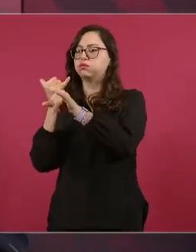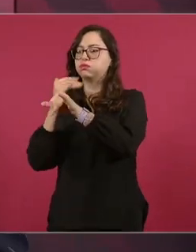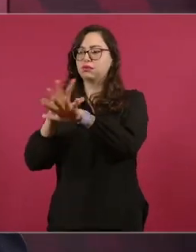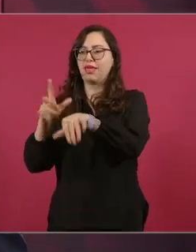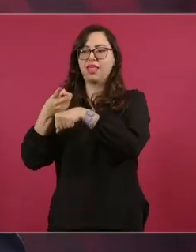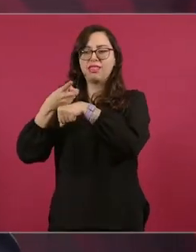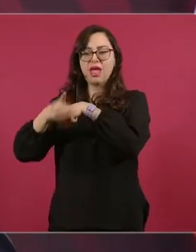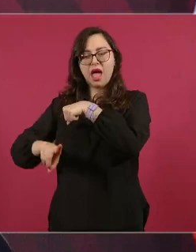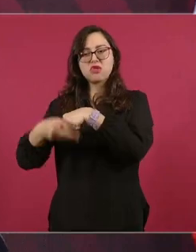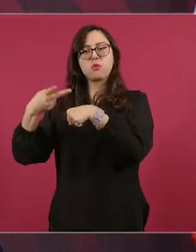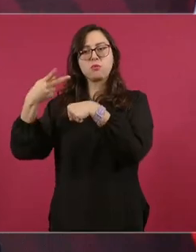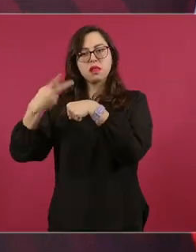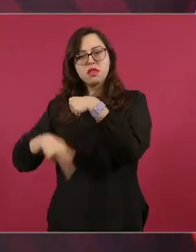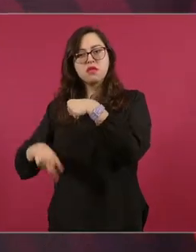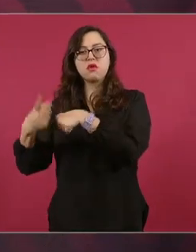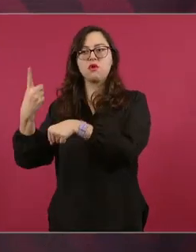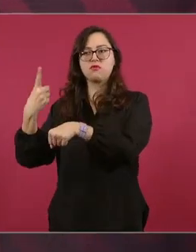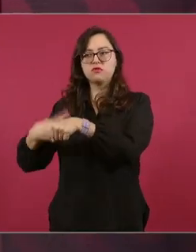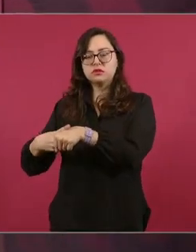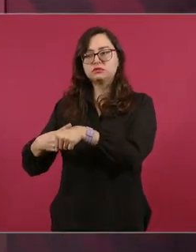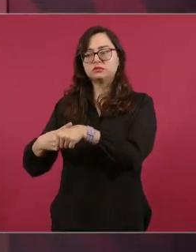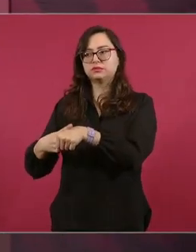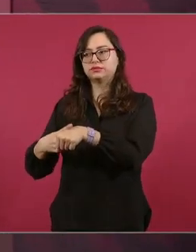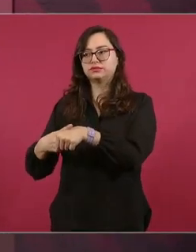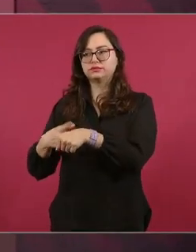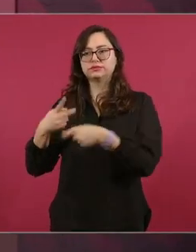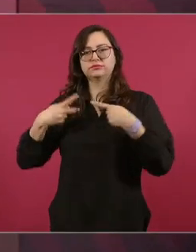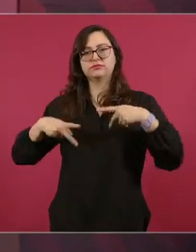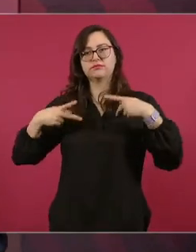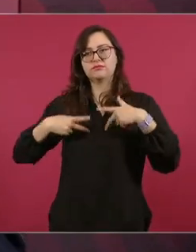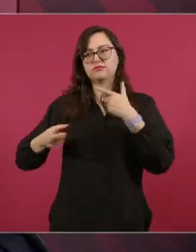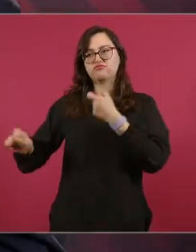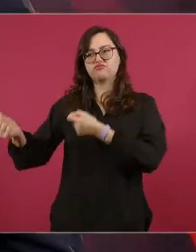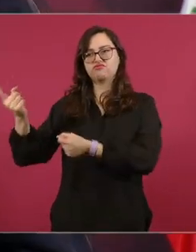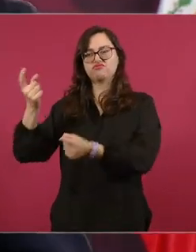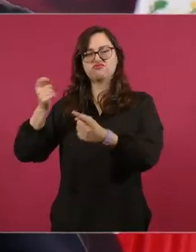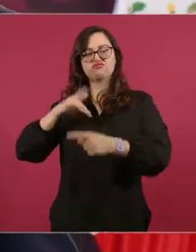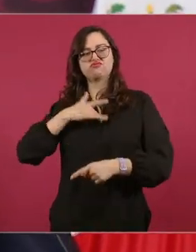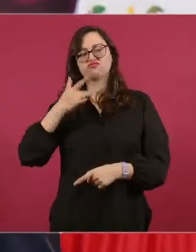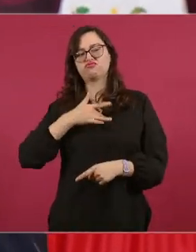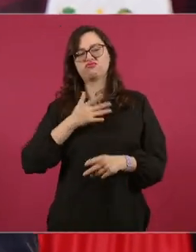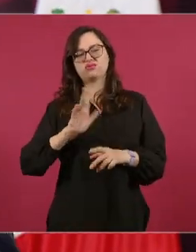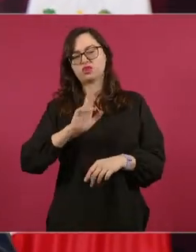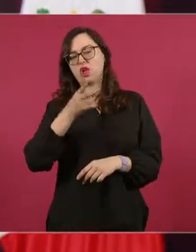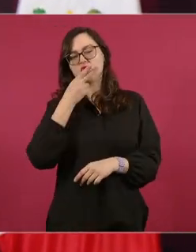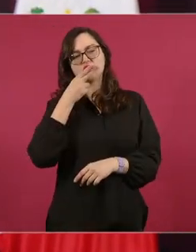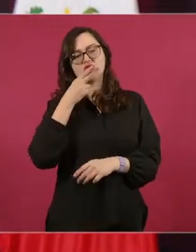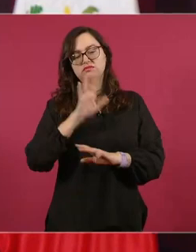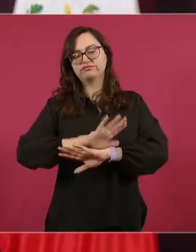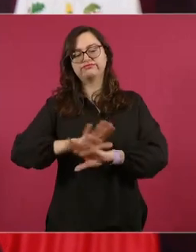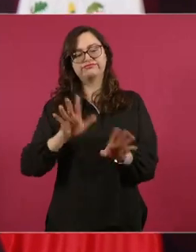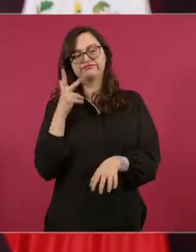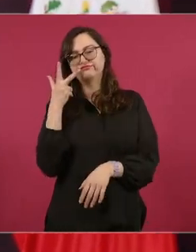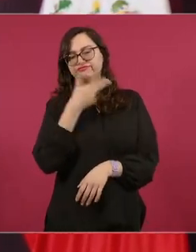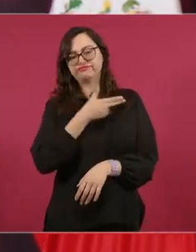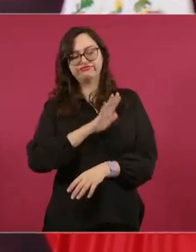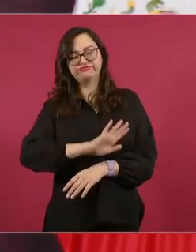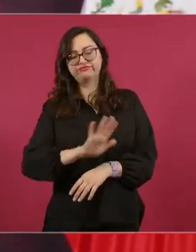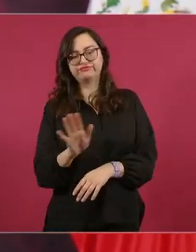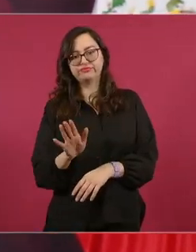cambian, ¿no?, de giro para seguir haciendo negocio con los vapeadores